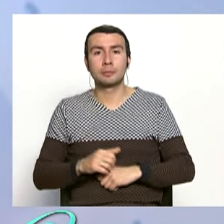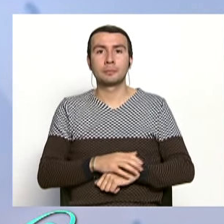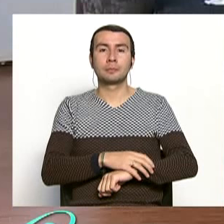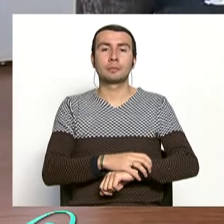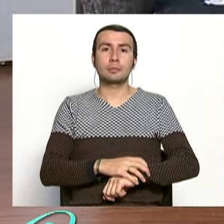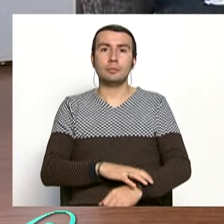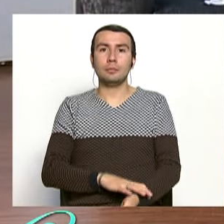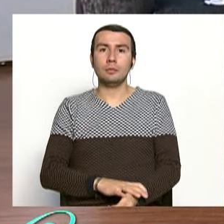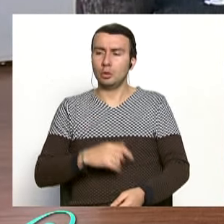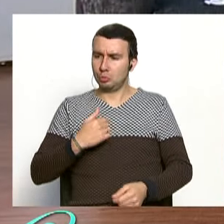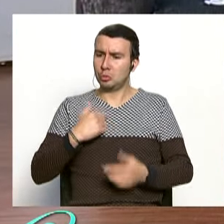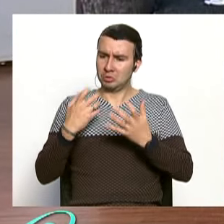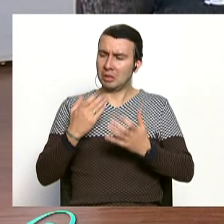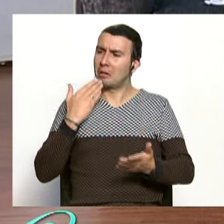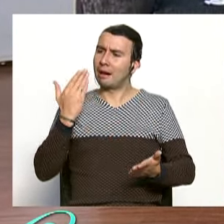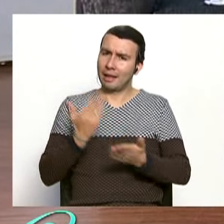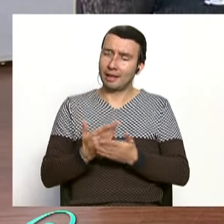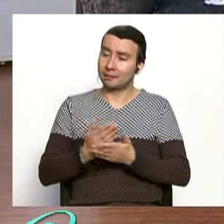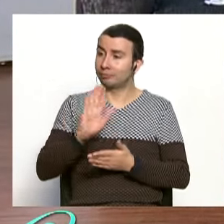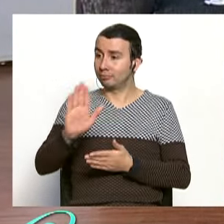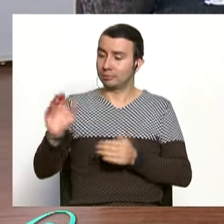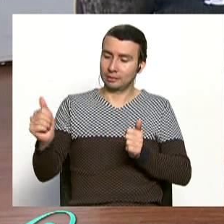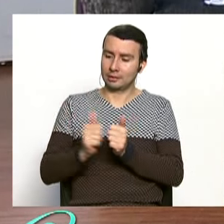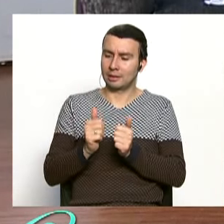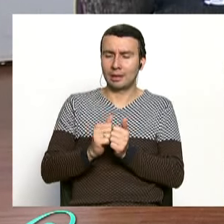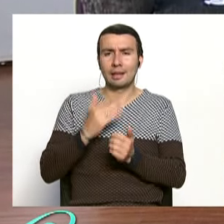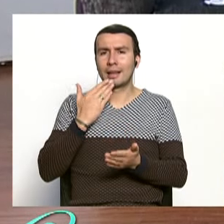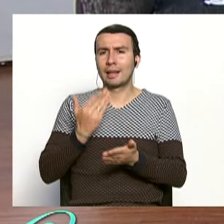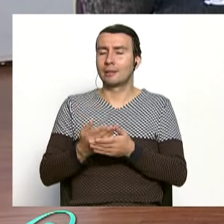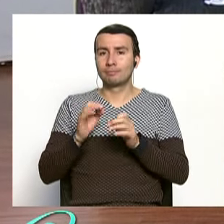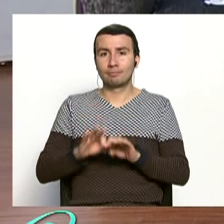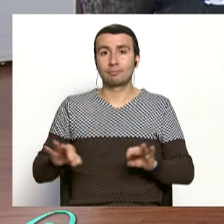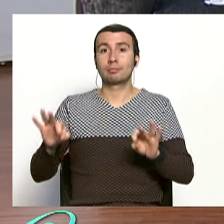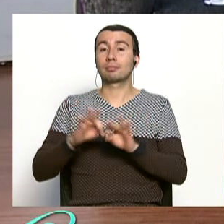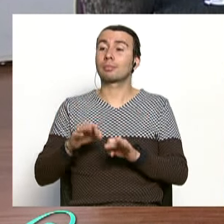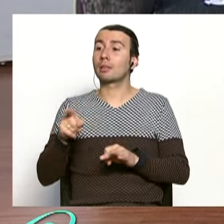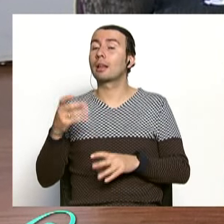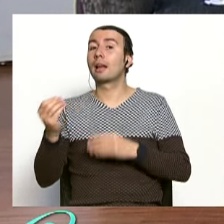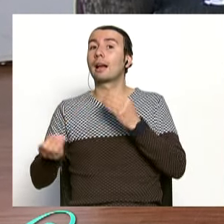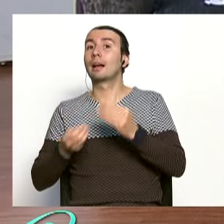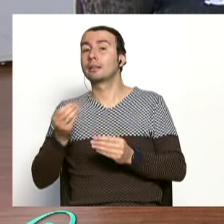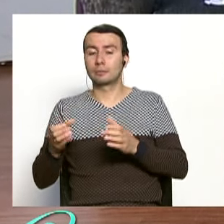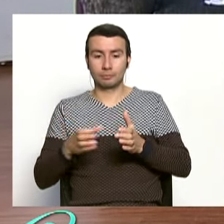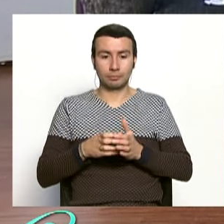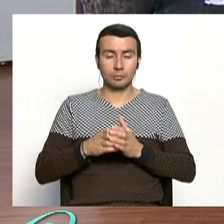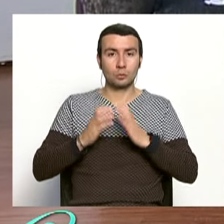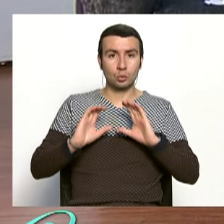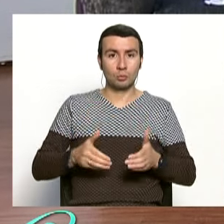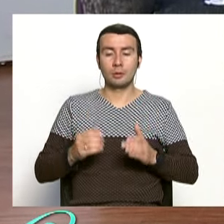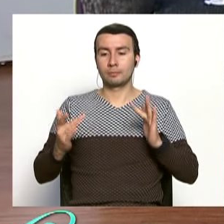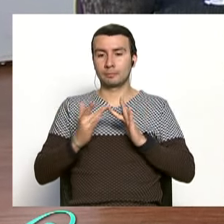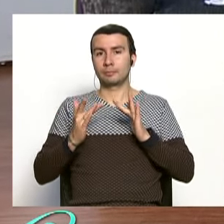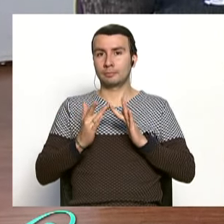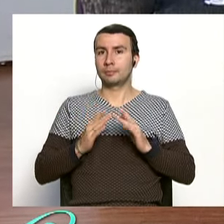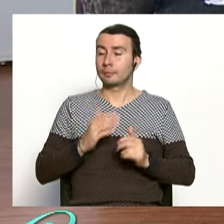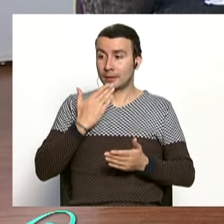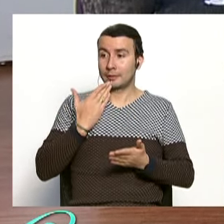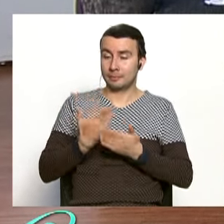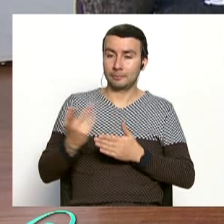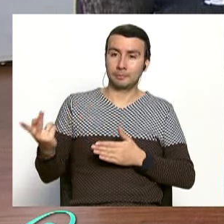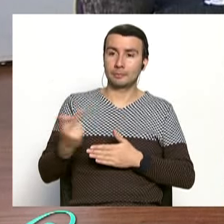agradecerles médicos por estar con nosotros y por el aporte tan importante que le hacen a la comunidad a través de conexión vital Muchas